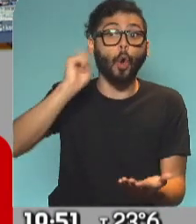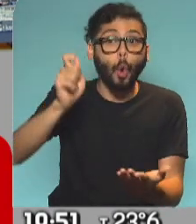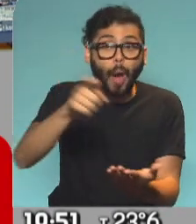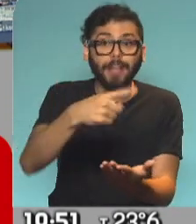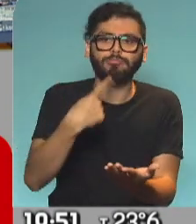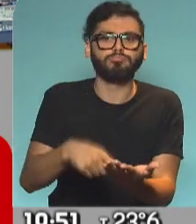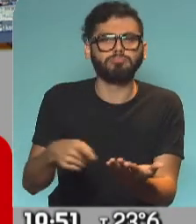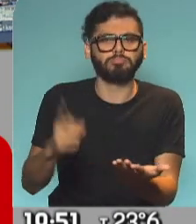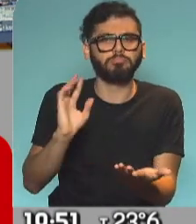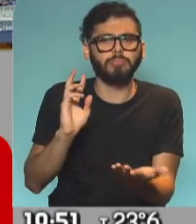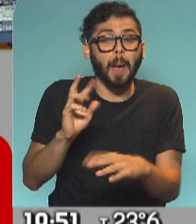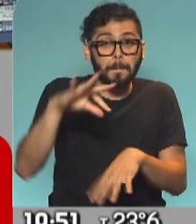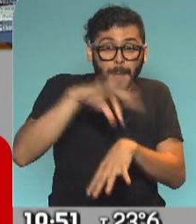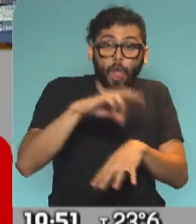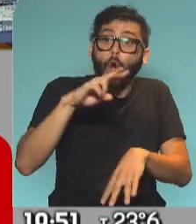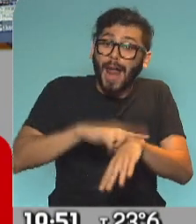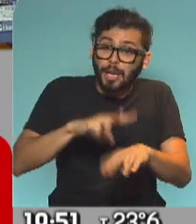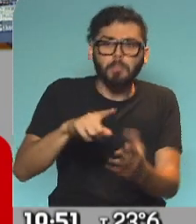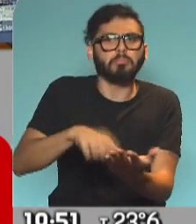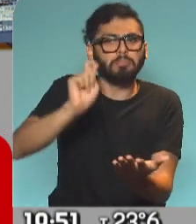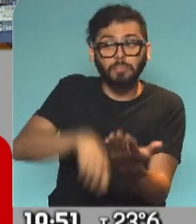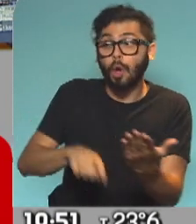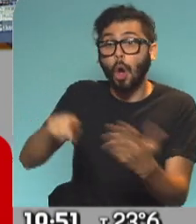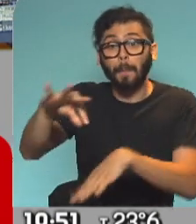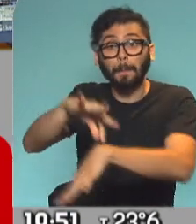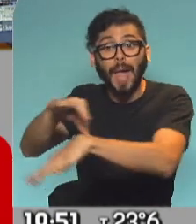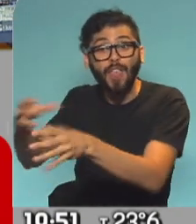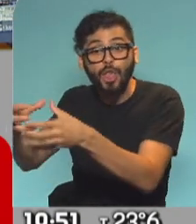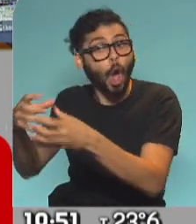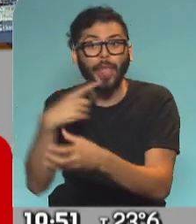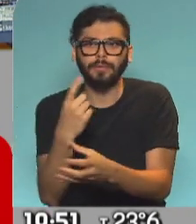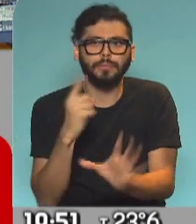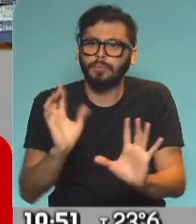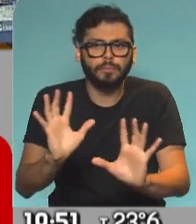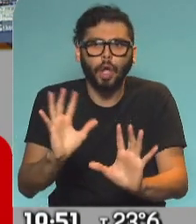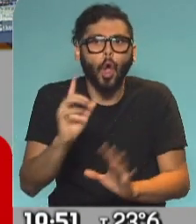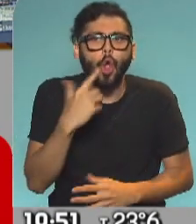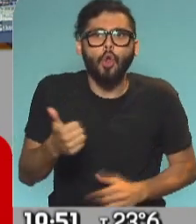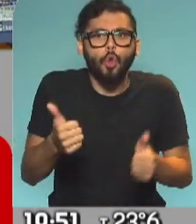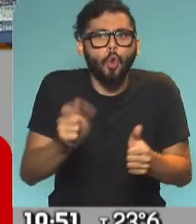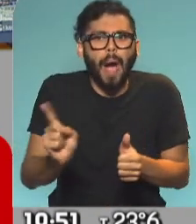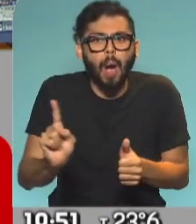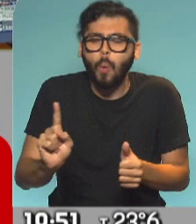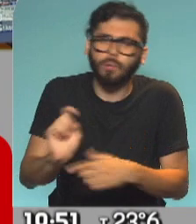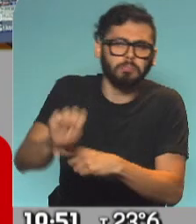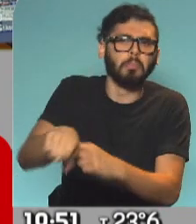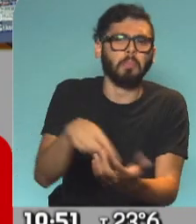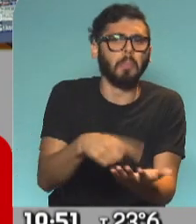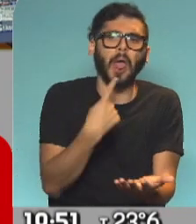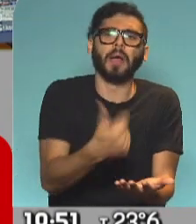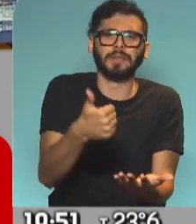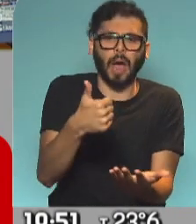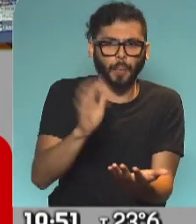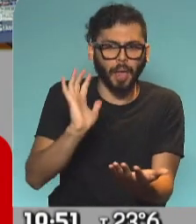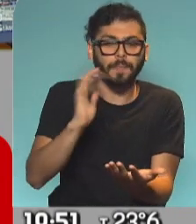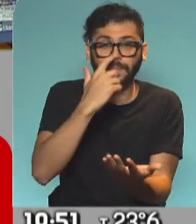válida esa recomendación médica, desoyendo las otras que dicen que no es bueno darle dióxido de cloro, y sobre la base de este documento